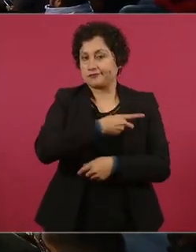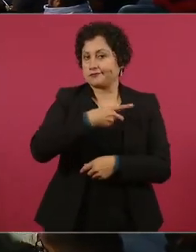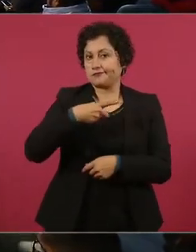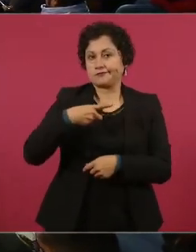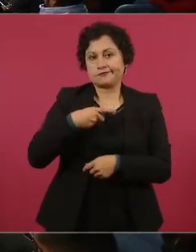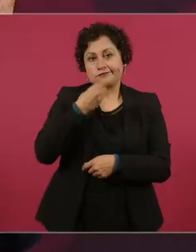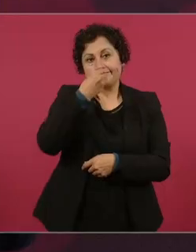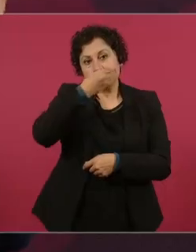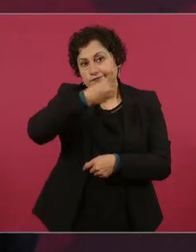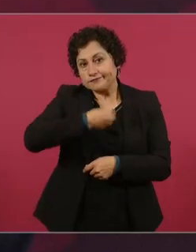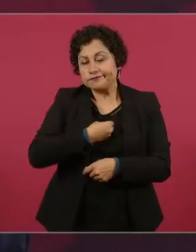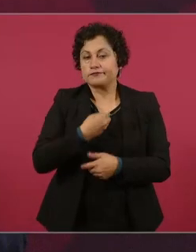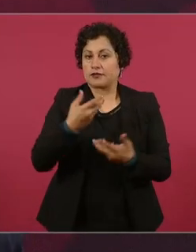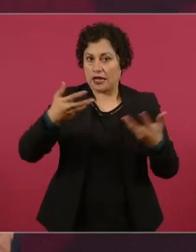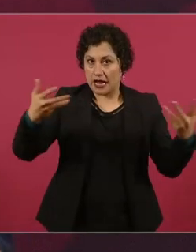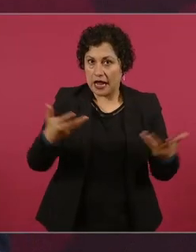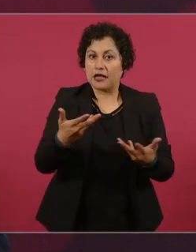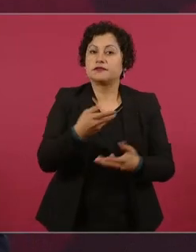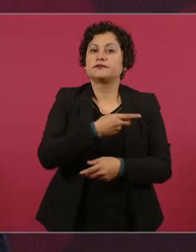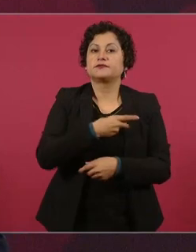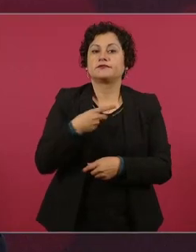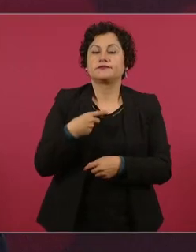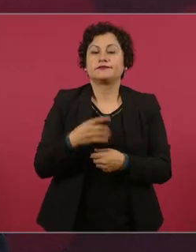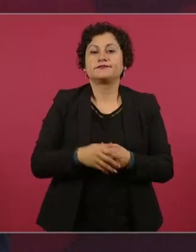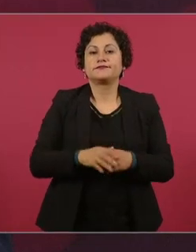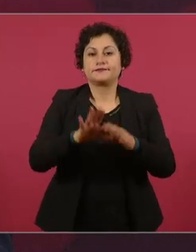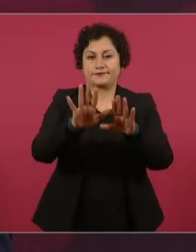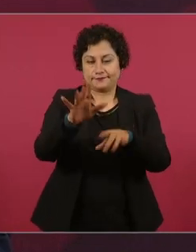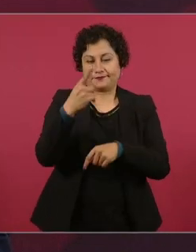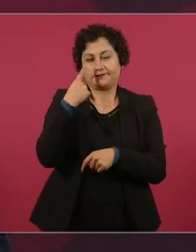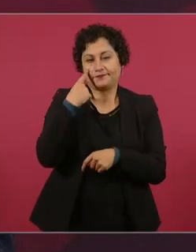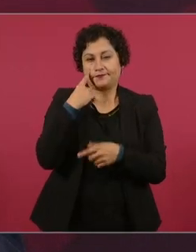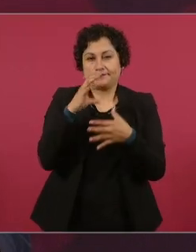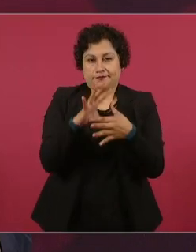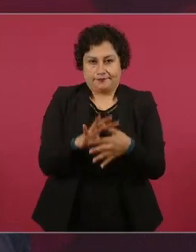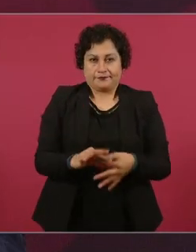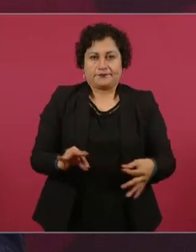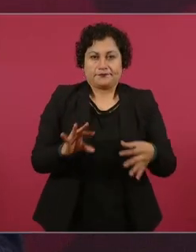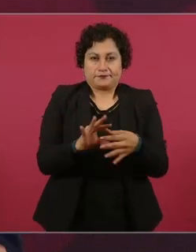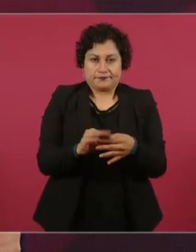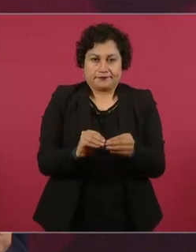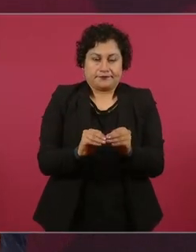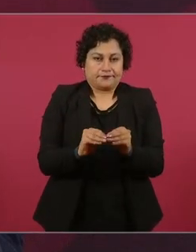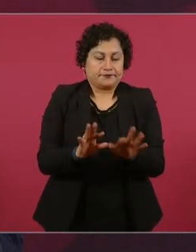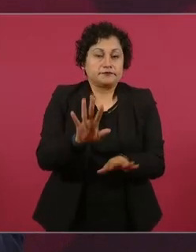A ver, se los planteo de la siguiente manera.